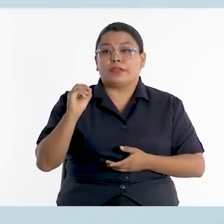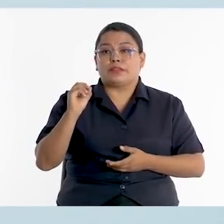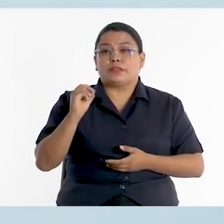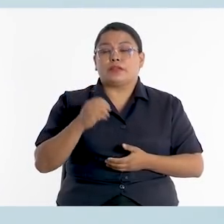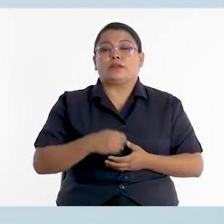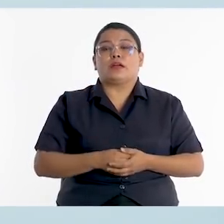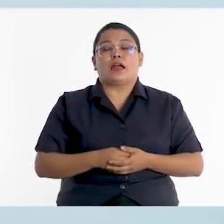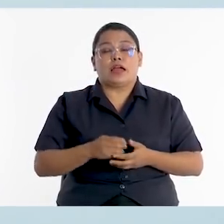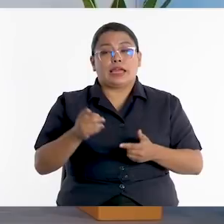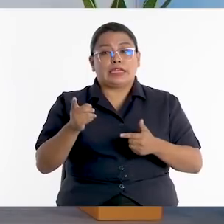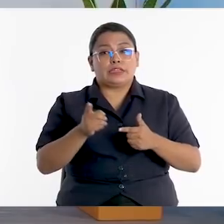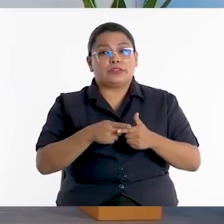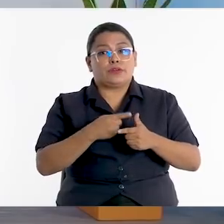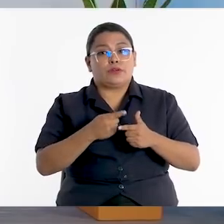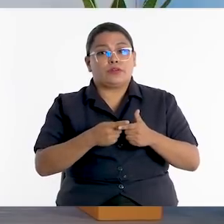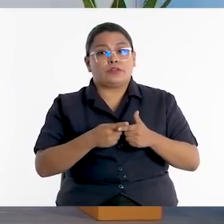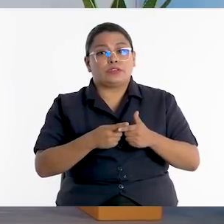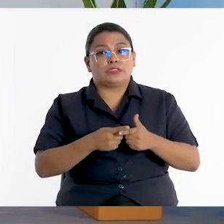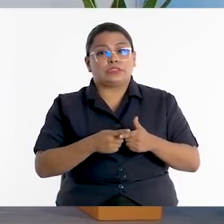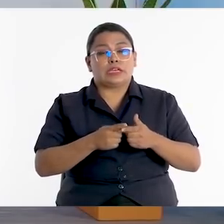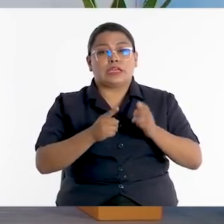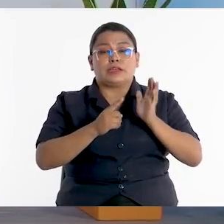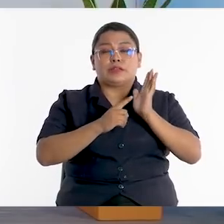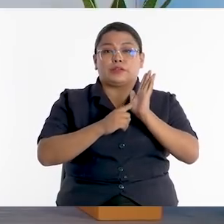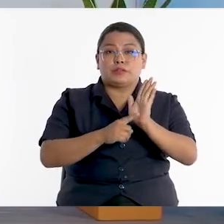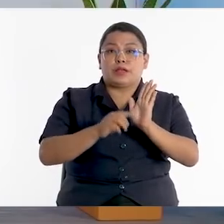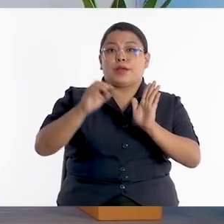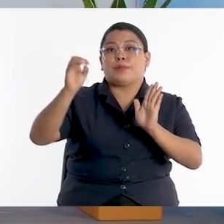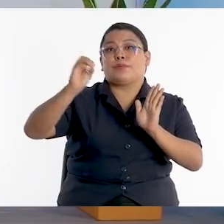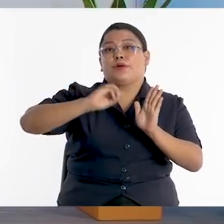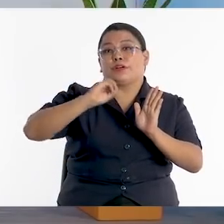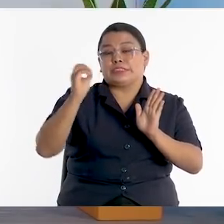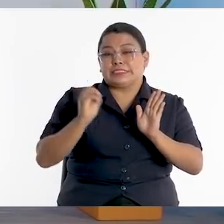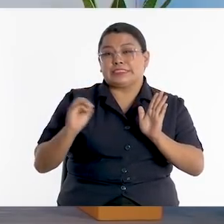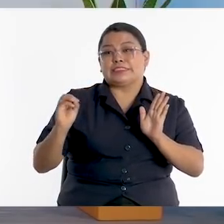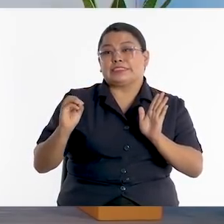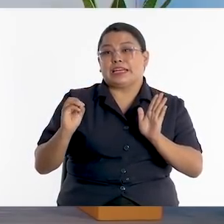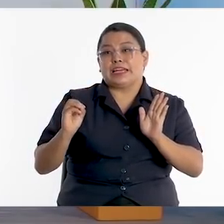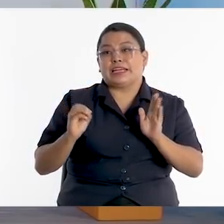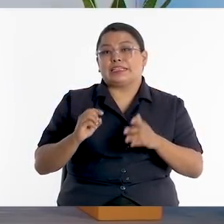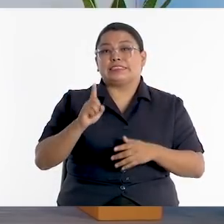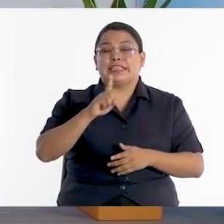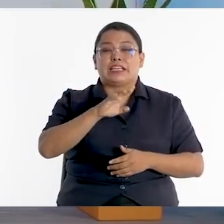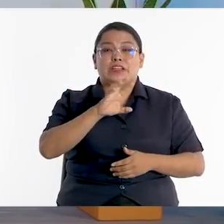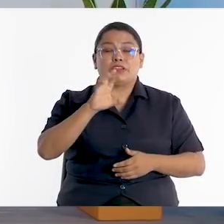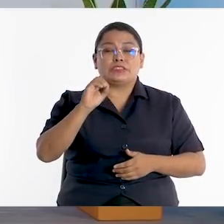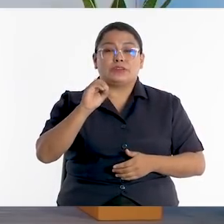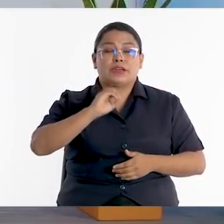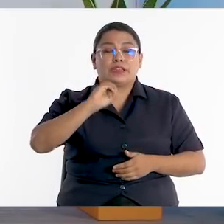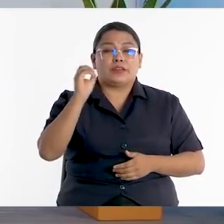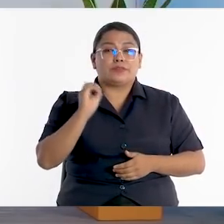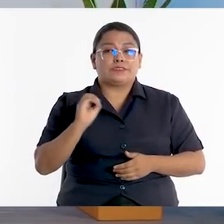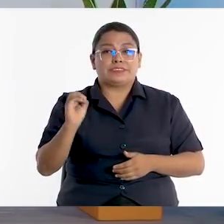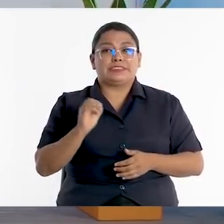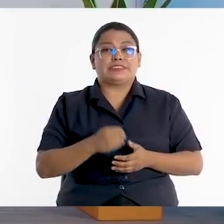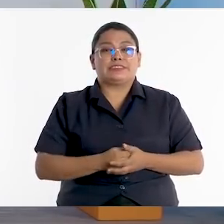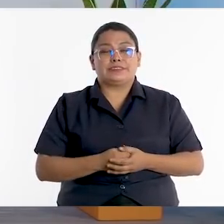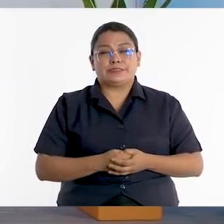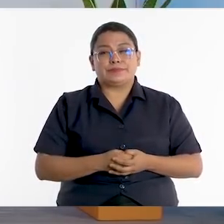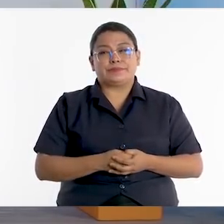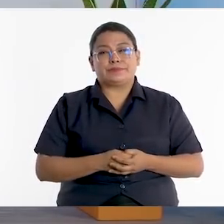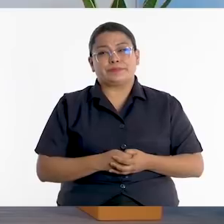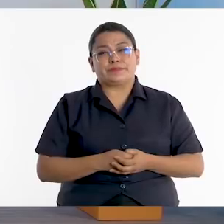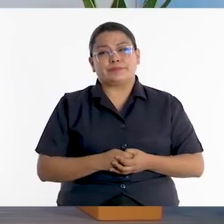150. Así que el valor o el porcentaje que andamos buscando justamente es 150.